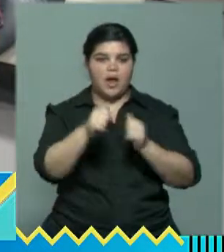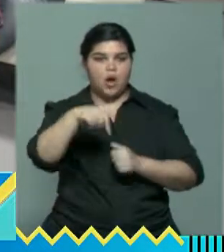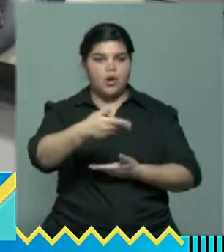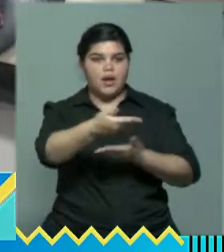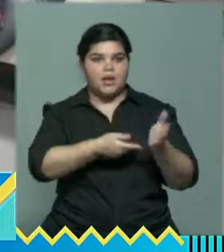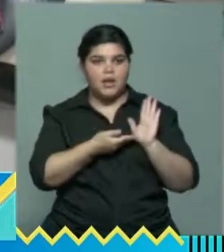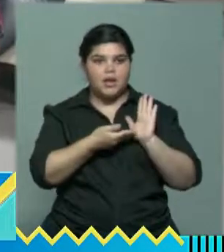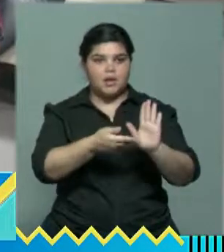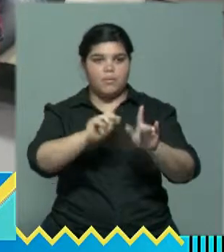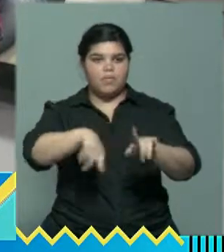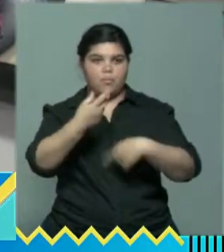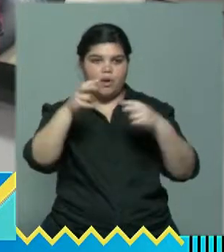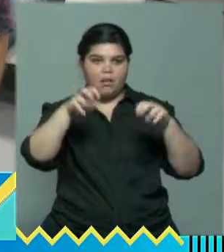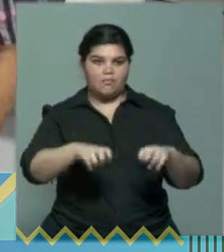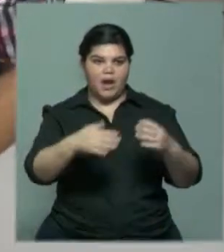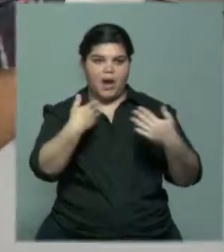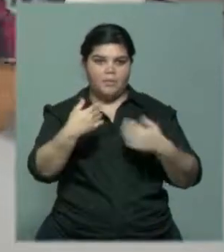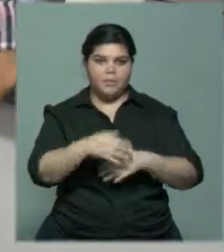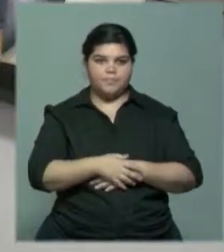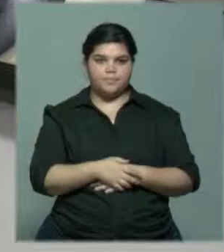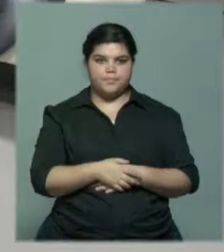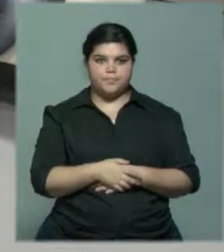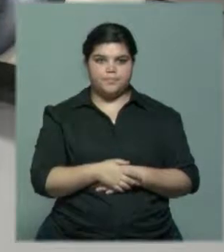a charlar con nuestros invitados.